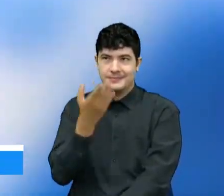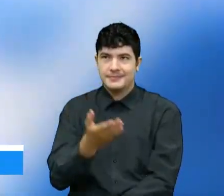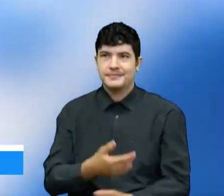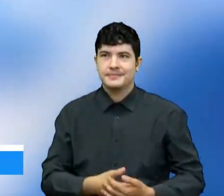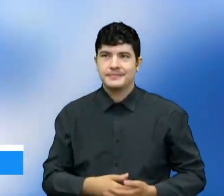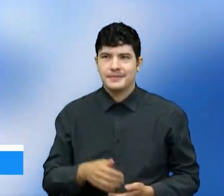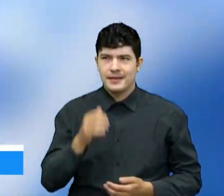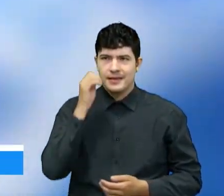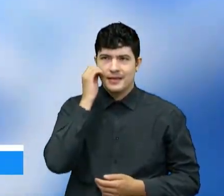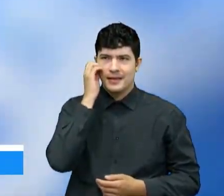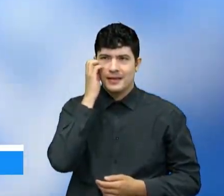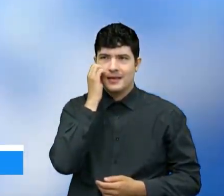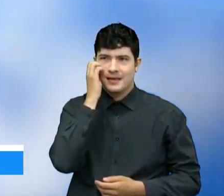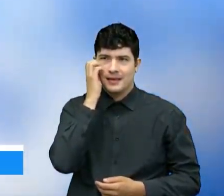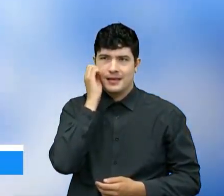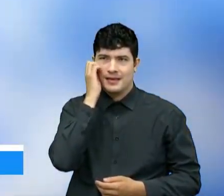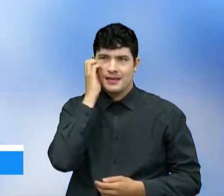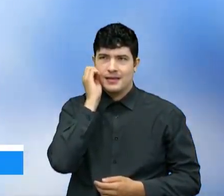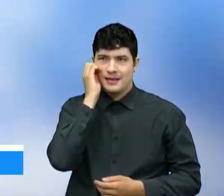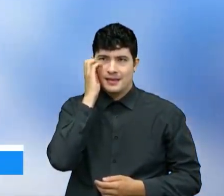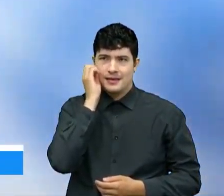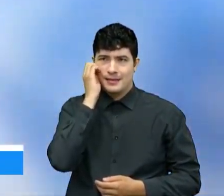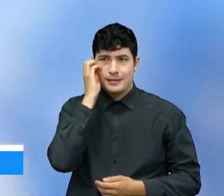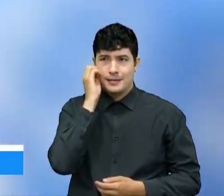¿Se van llegando? Por aquí, descalzo.